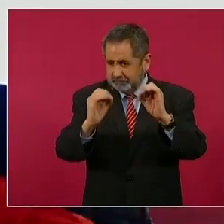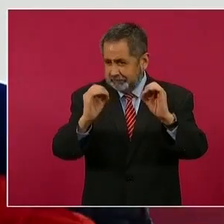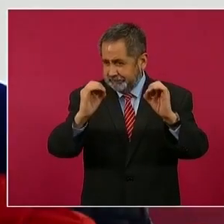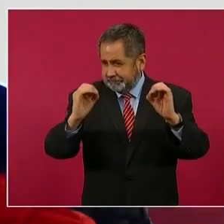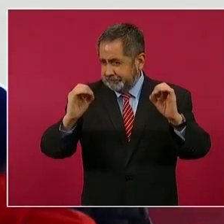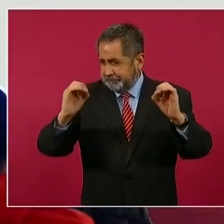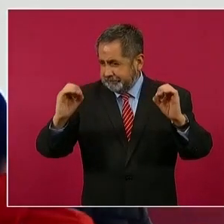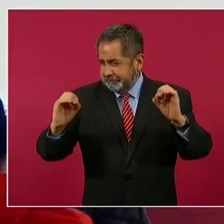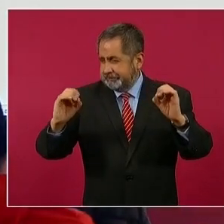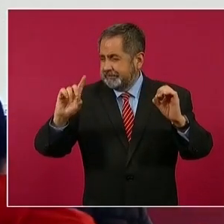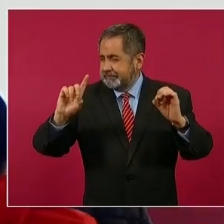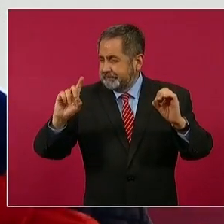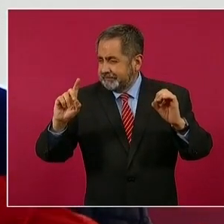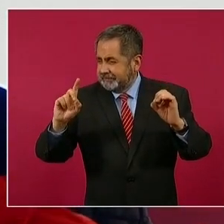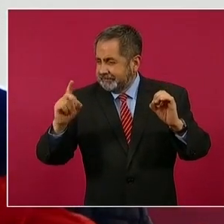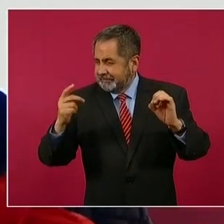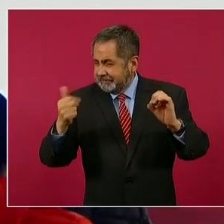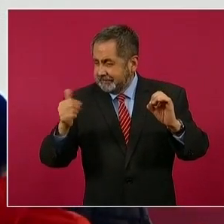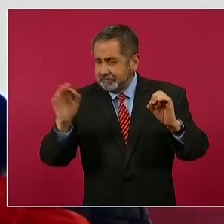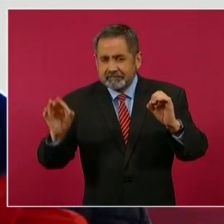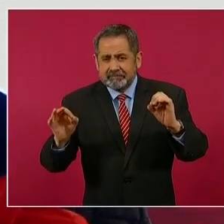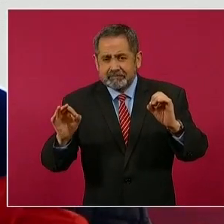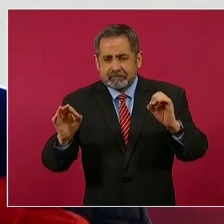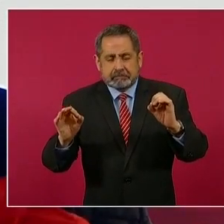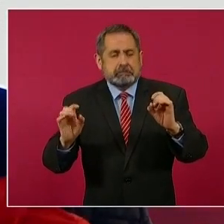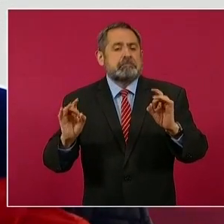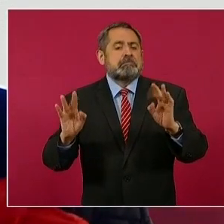0.0036% de tener una complicación y